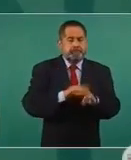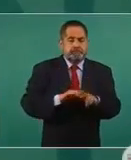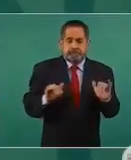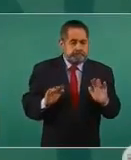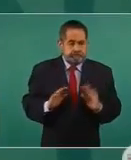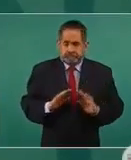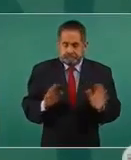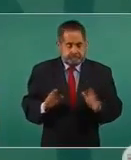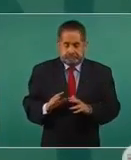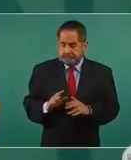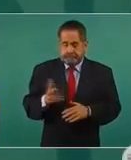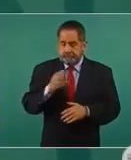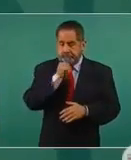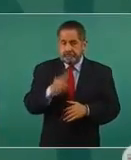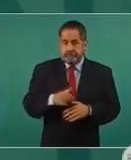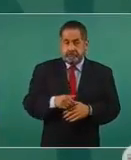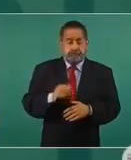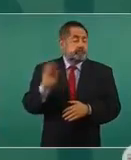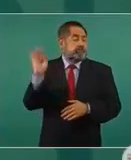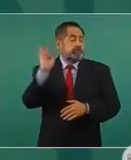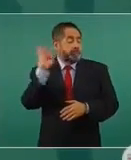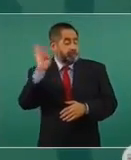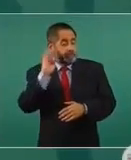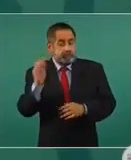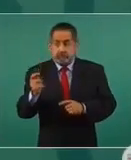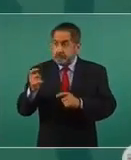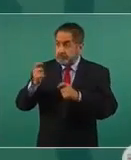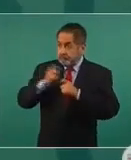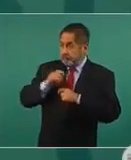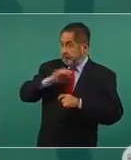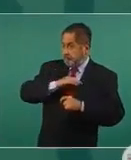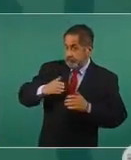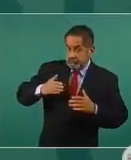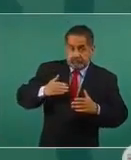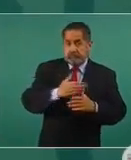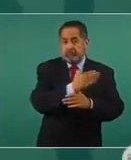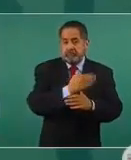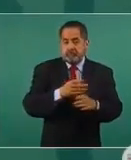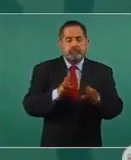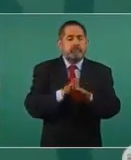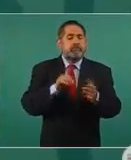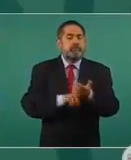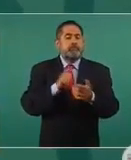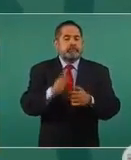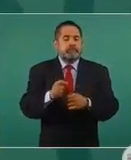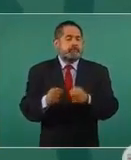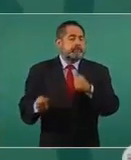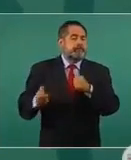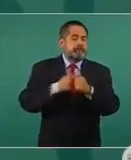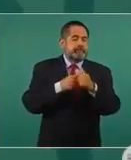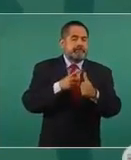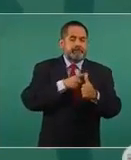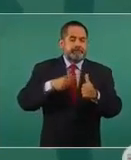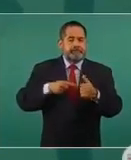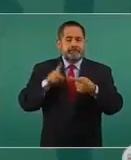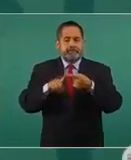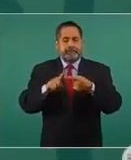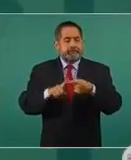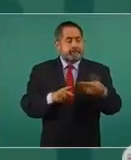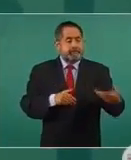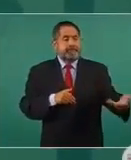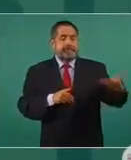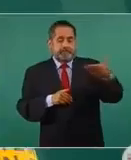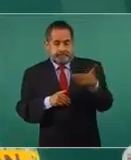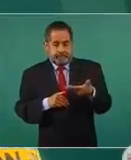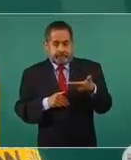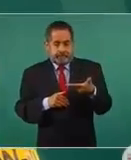No se podía actuar. Para poder nosotros actuar en el ámbito de la seguridad pública, tenía que existir una